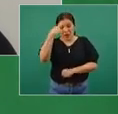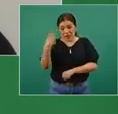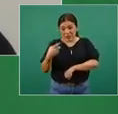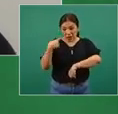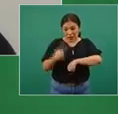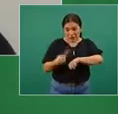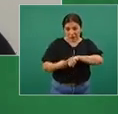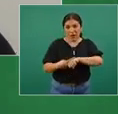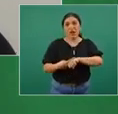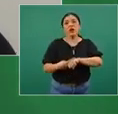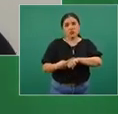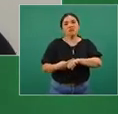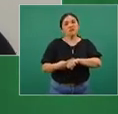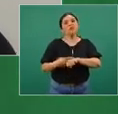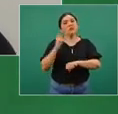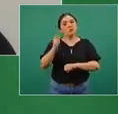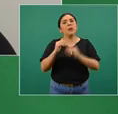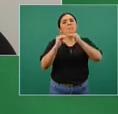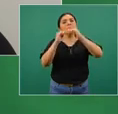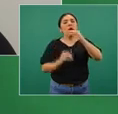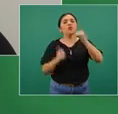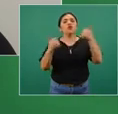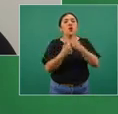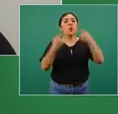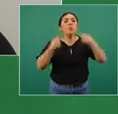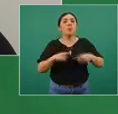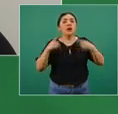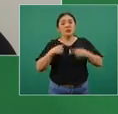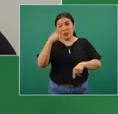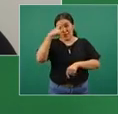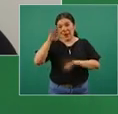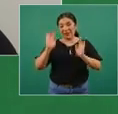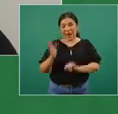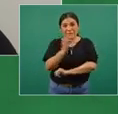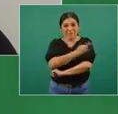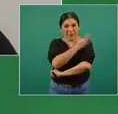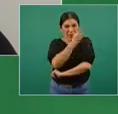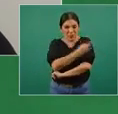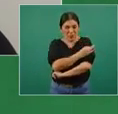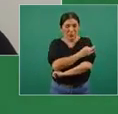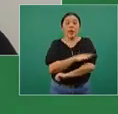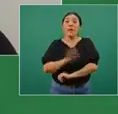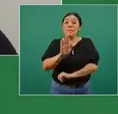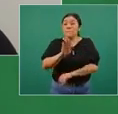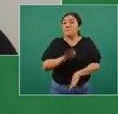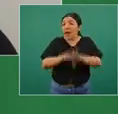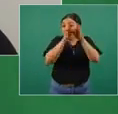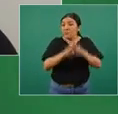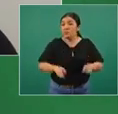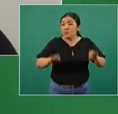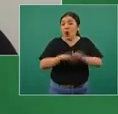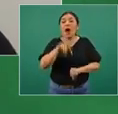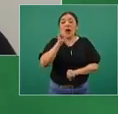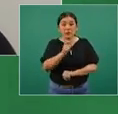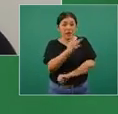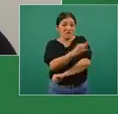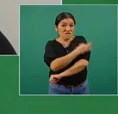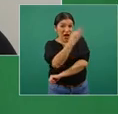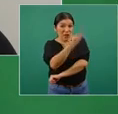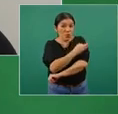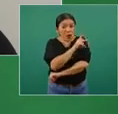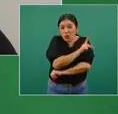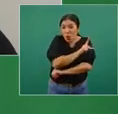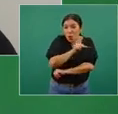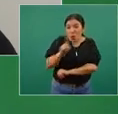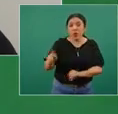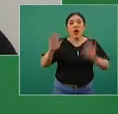enfermedad en una gran proporción de las personas que van a recibir esta vacuna. Lo más importante es que las vacunas, todas